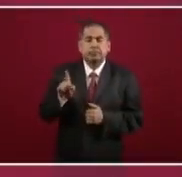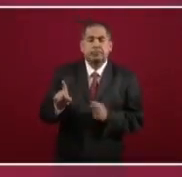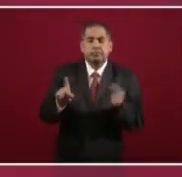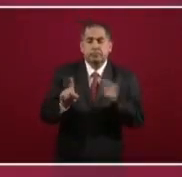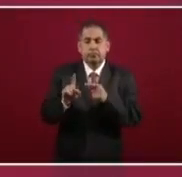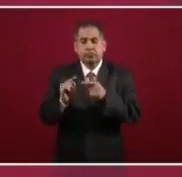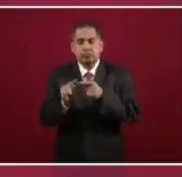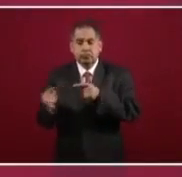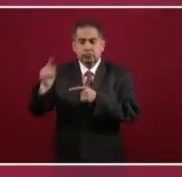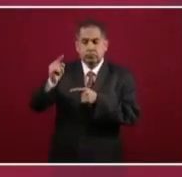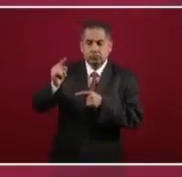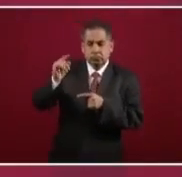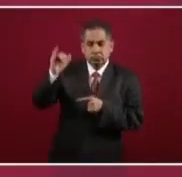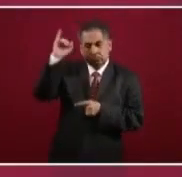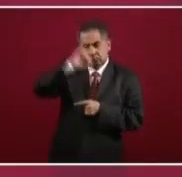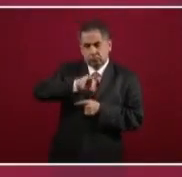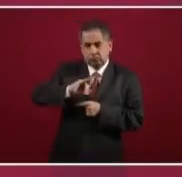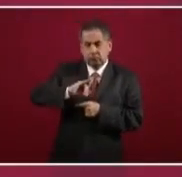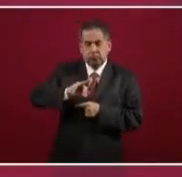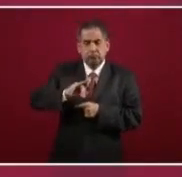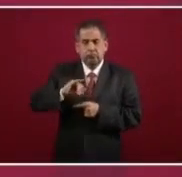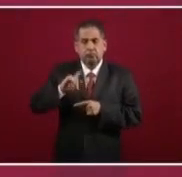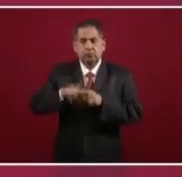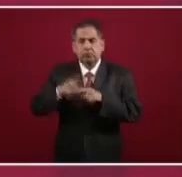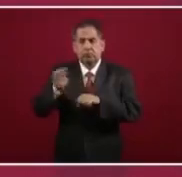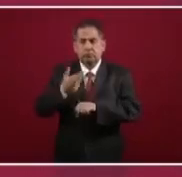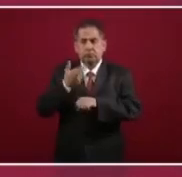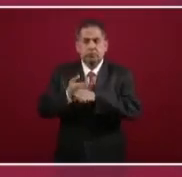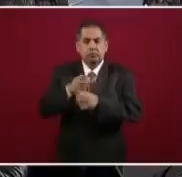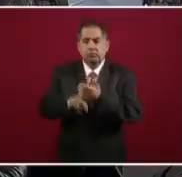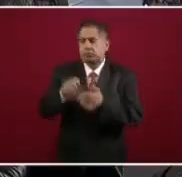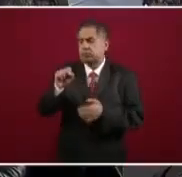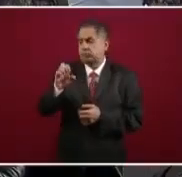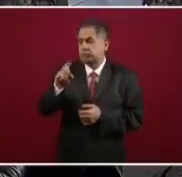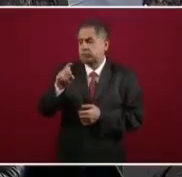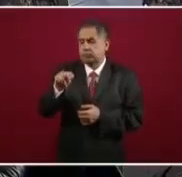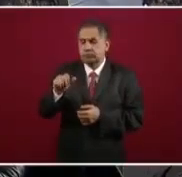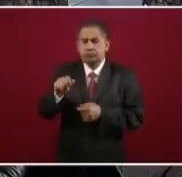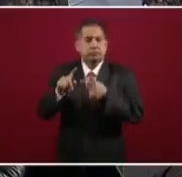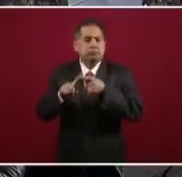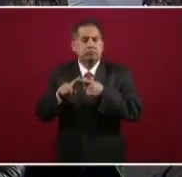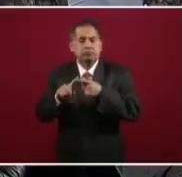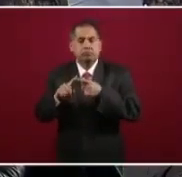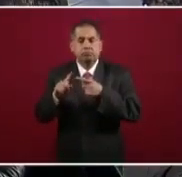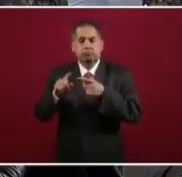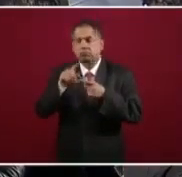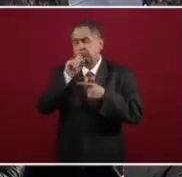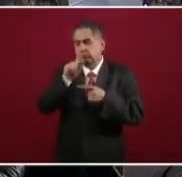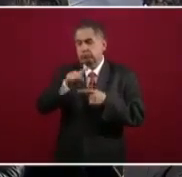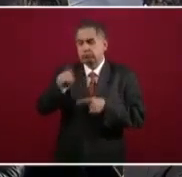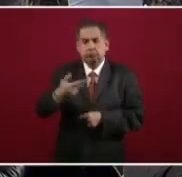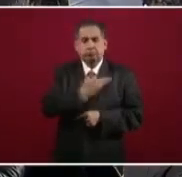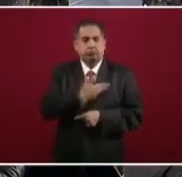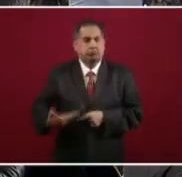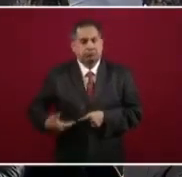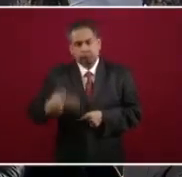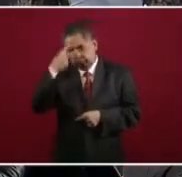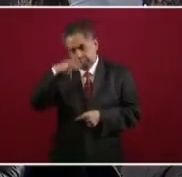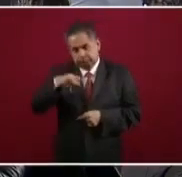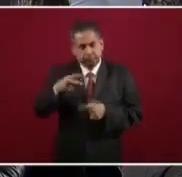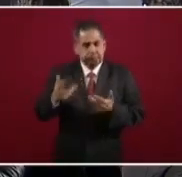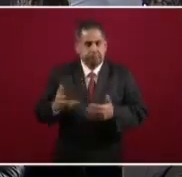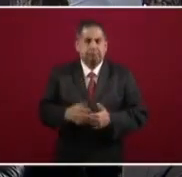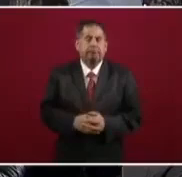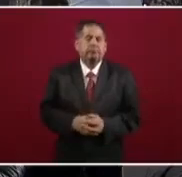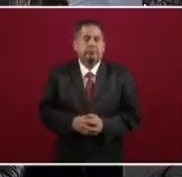jefe jerárquico es el secretario de prensa y también el presidente de la república